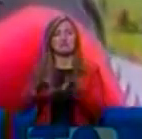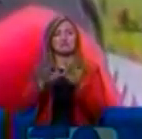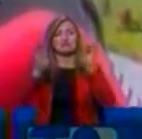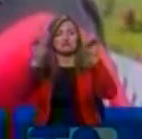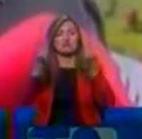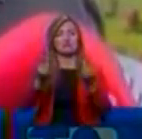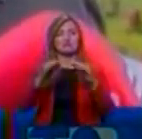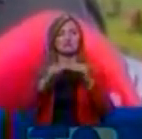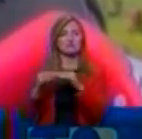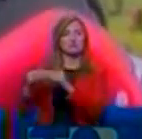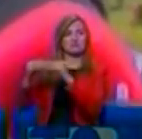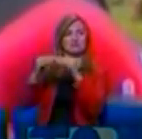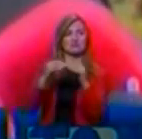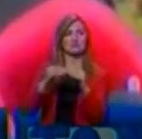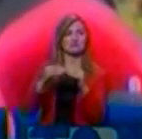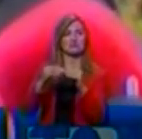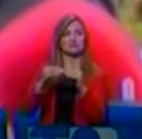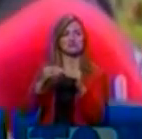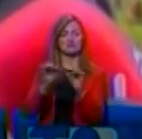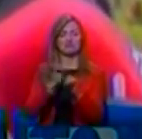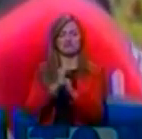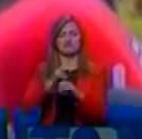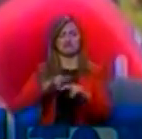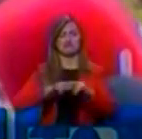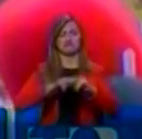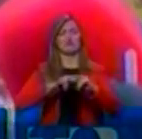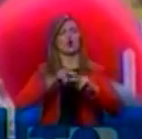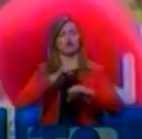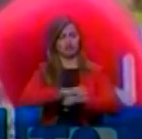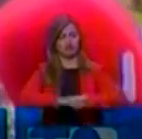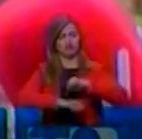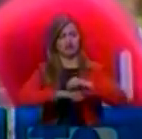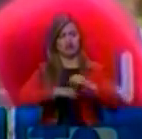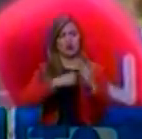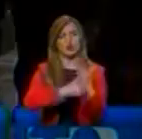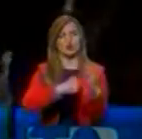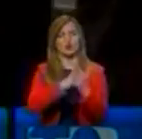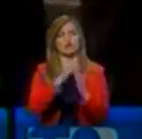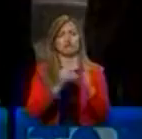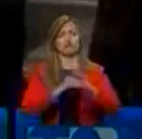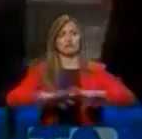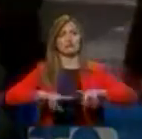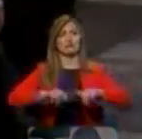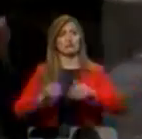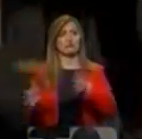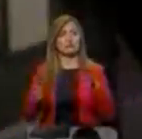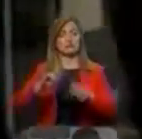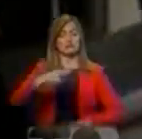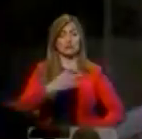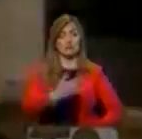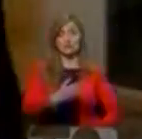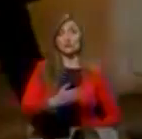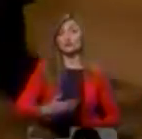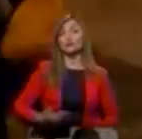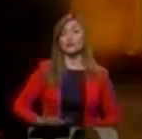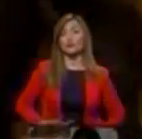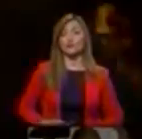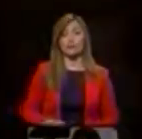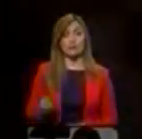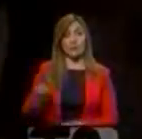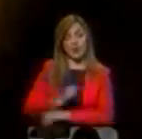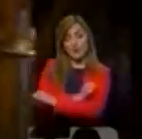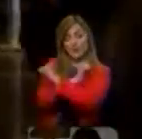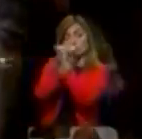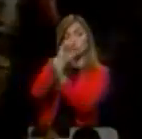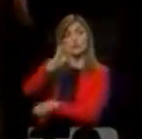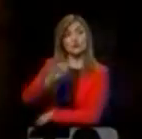materia de democracia, de reconstrucción institucional, de lucha contra la corrupción. El vicepresidente Otto Sonnenholzner acudió la mañana